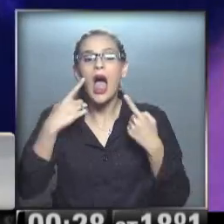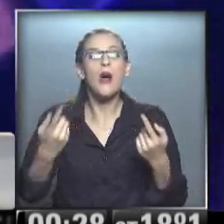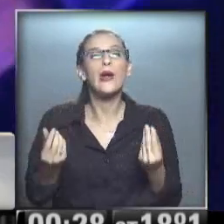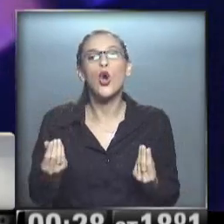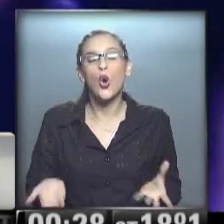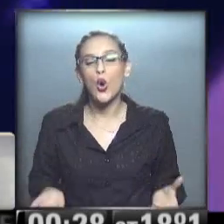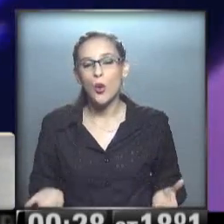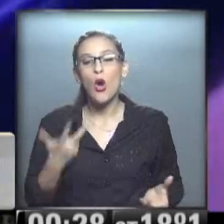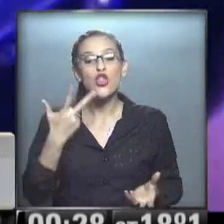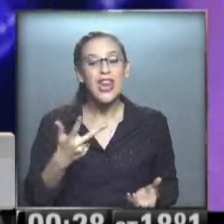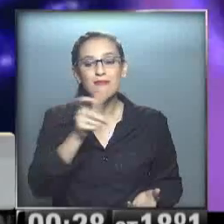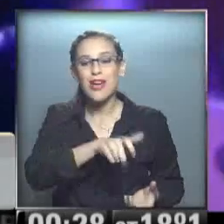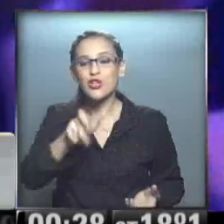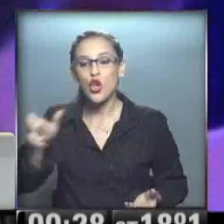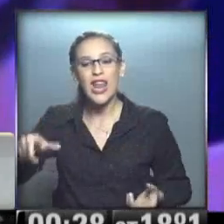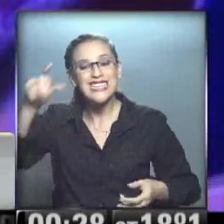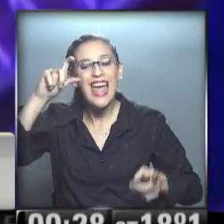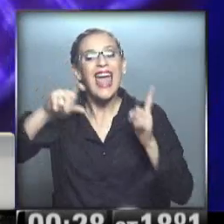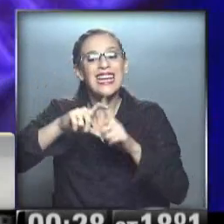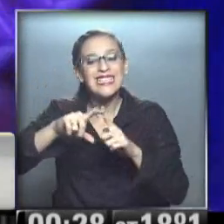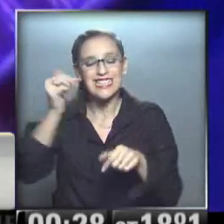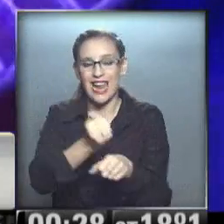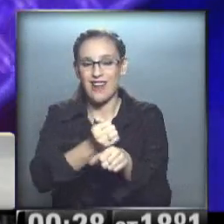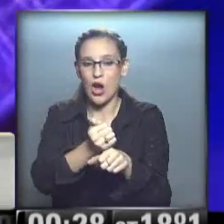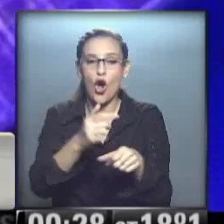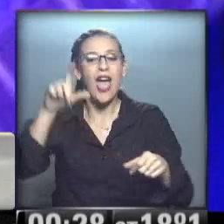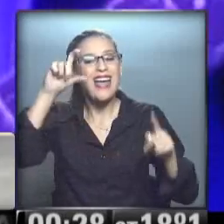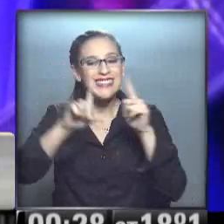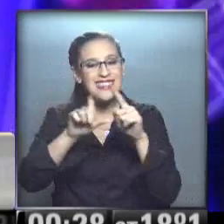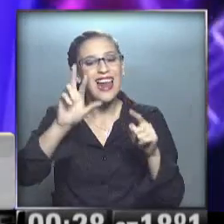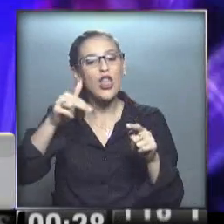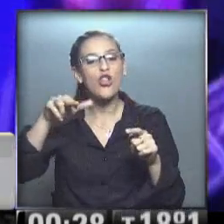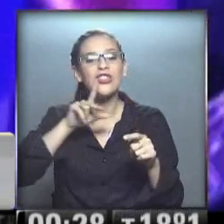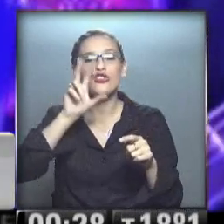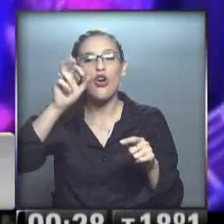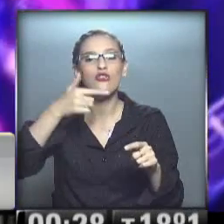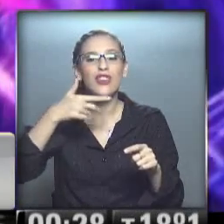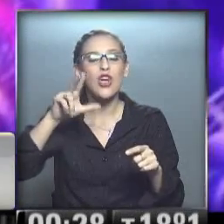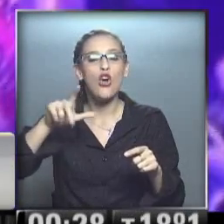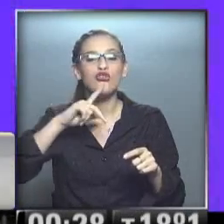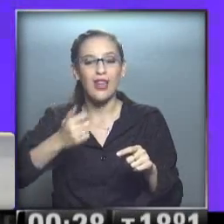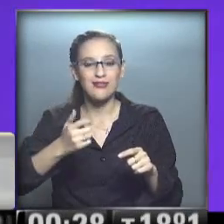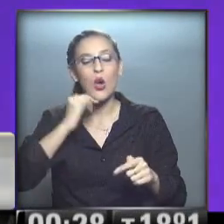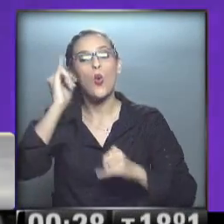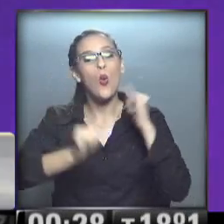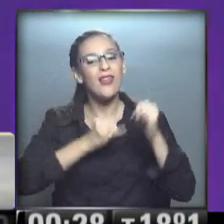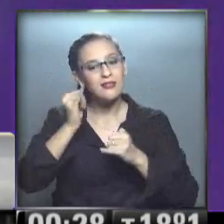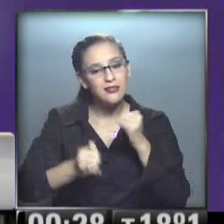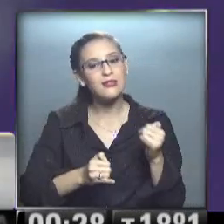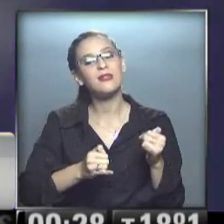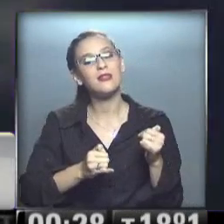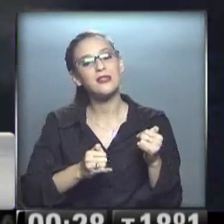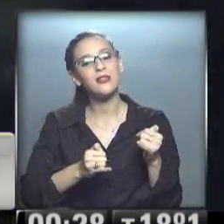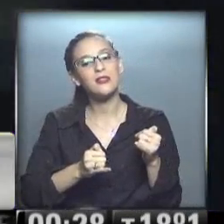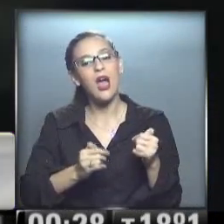presencia de los tres ex Redonditos de Ricota aquí en el escenario en Gualeguaychú. Debo decirte que el color de la misa es